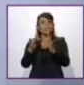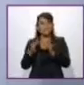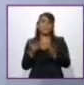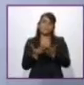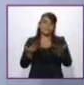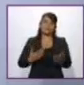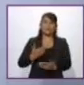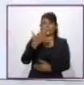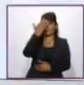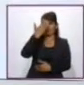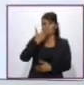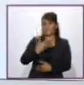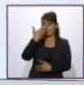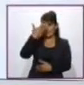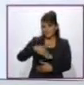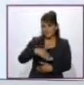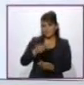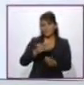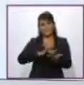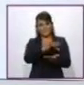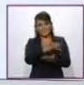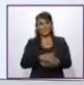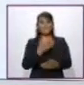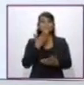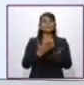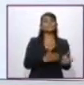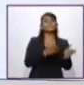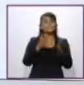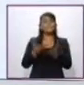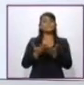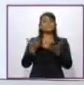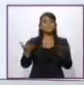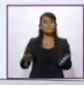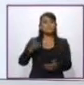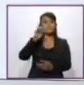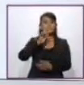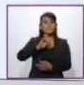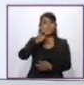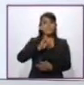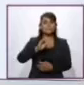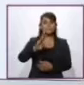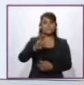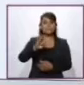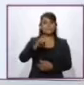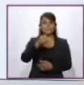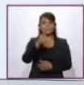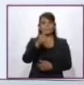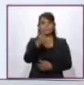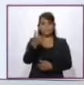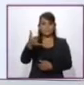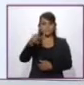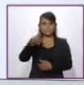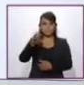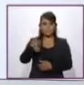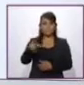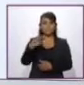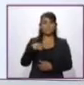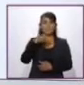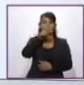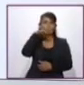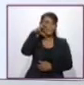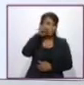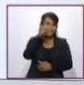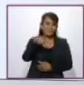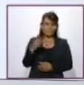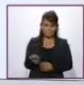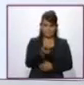mundo. Muchas gracias, candidata. Ahora es el turno de la candidata Betty León, de Movimiento Ciudadano Candidata,